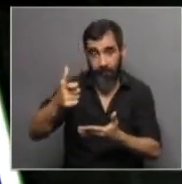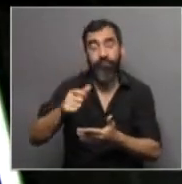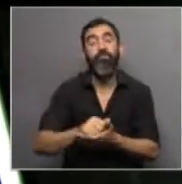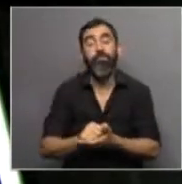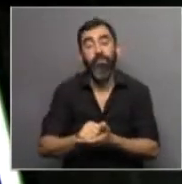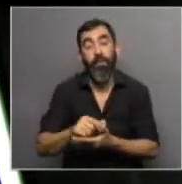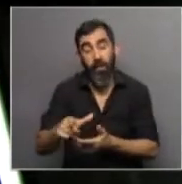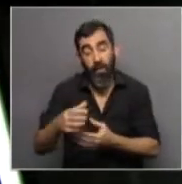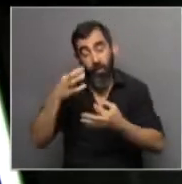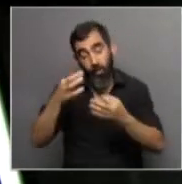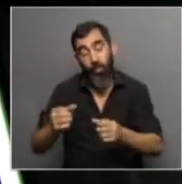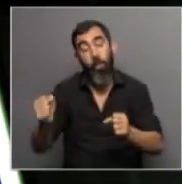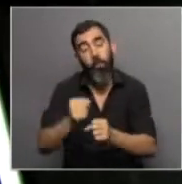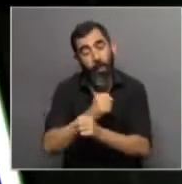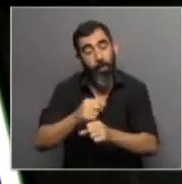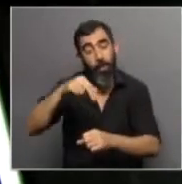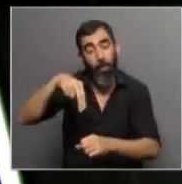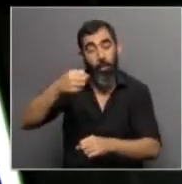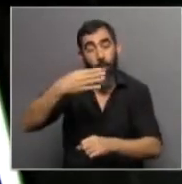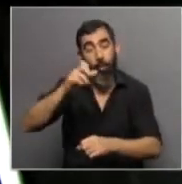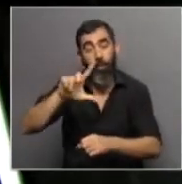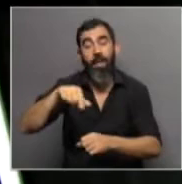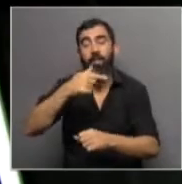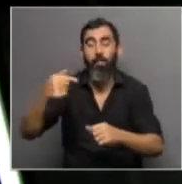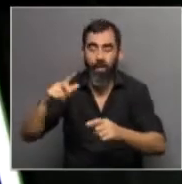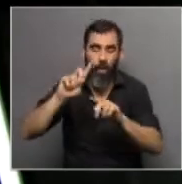en temporada de Nobel y nos va a gustar la semana que viene poder